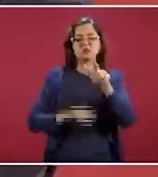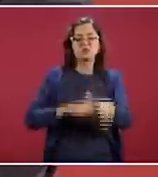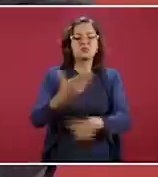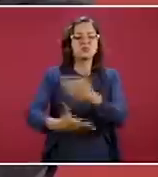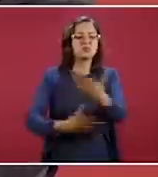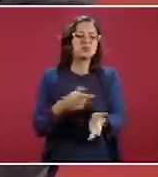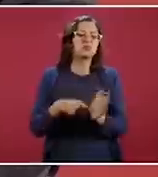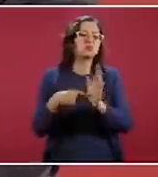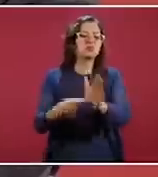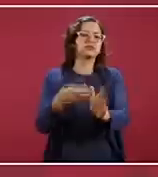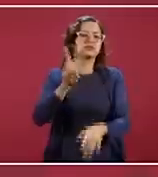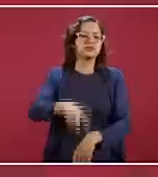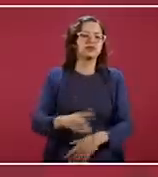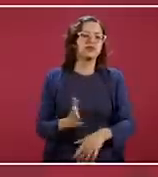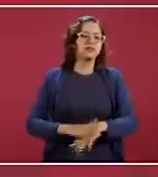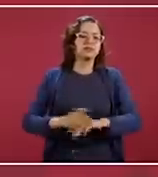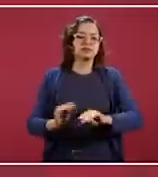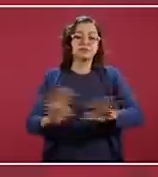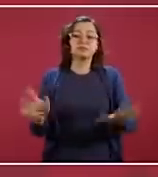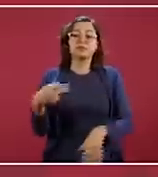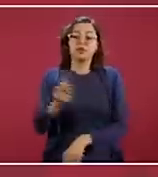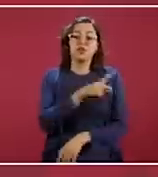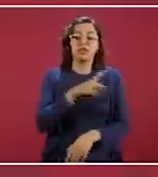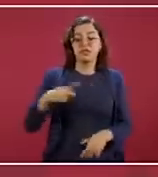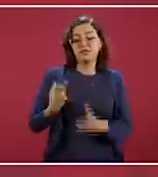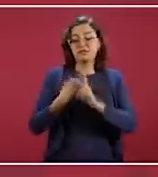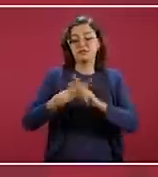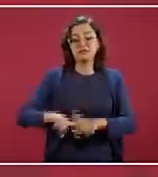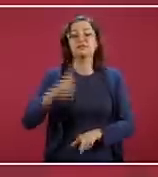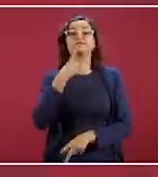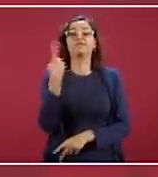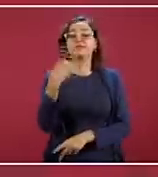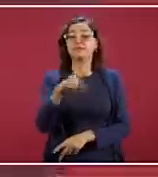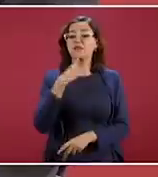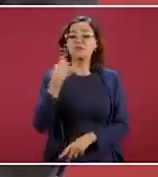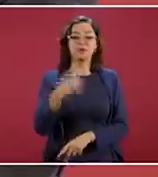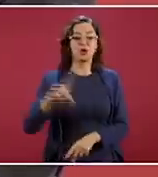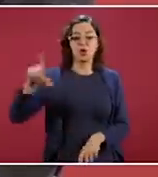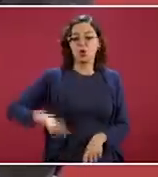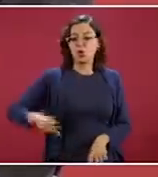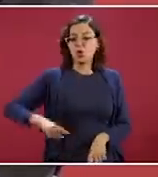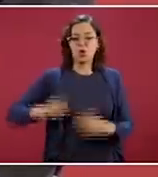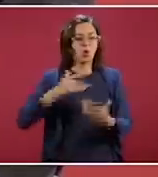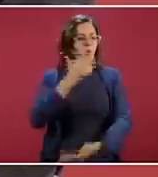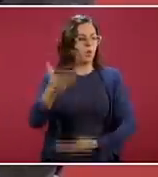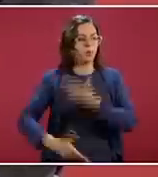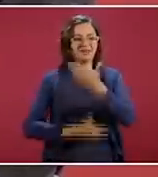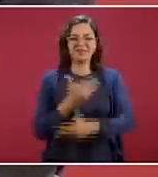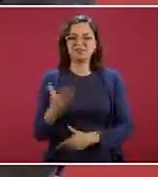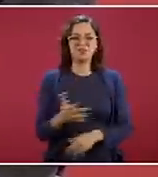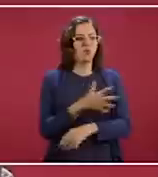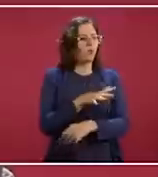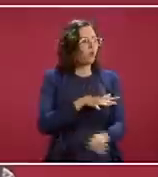aclaran las cosas. Pero que se denuncie a cualquier servidor público que